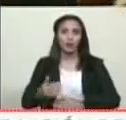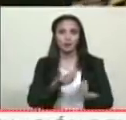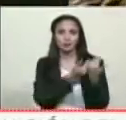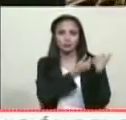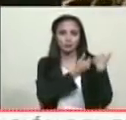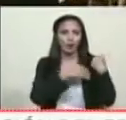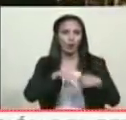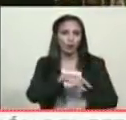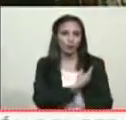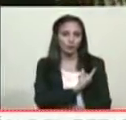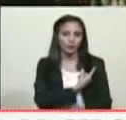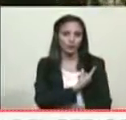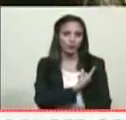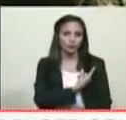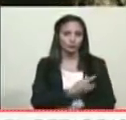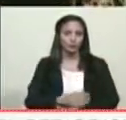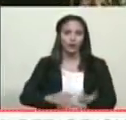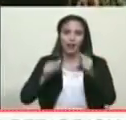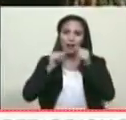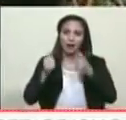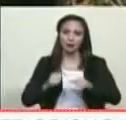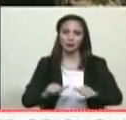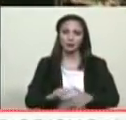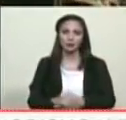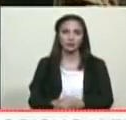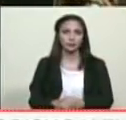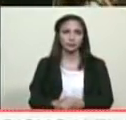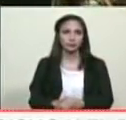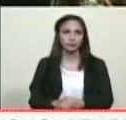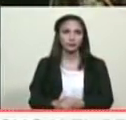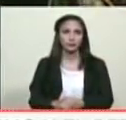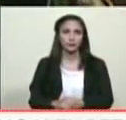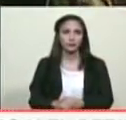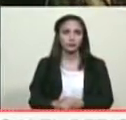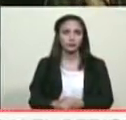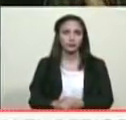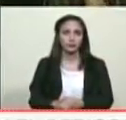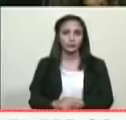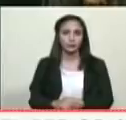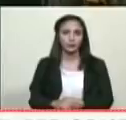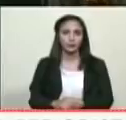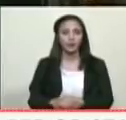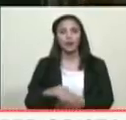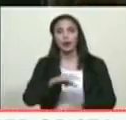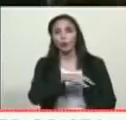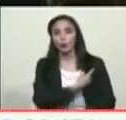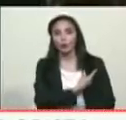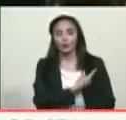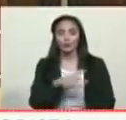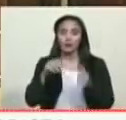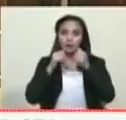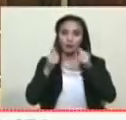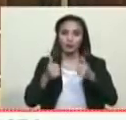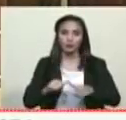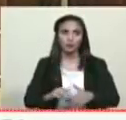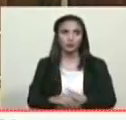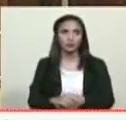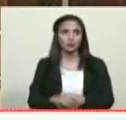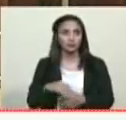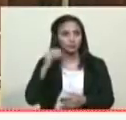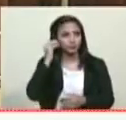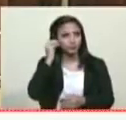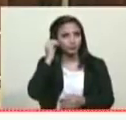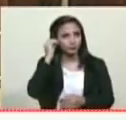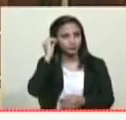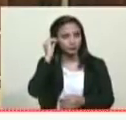de la Universidad Nacional Experimental de las Artes, considerando que la Universidad Nacional Experimental de las Artes puede otorgar el título